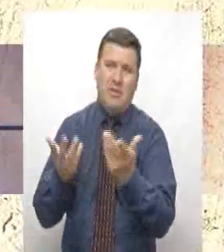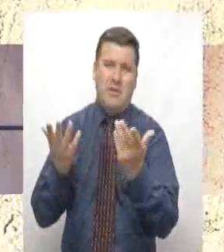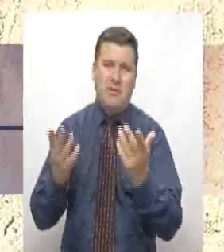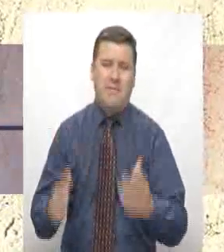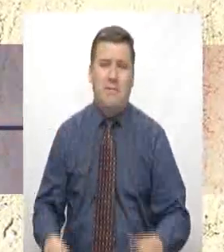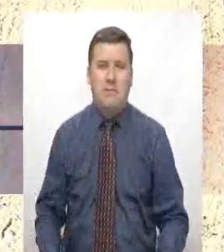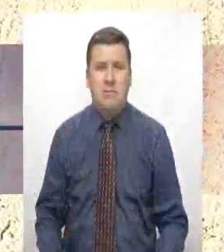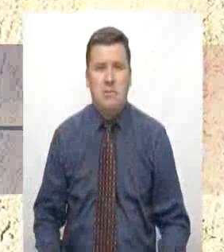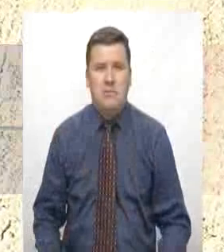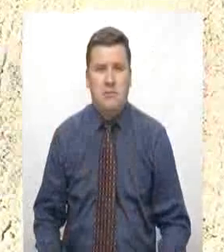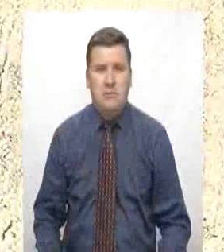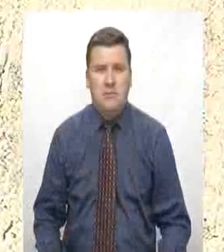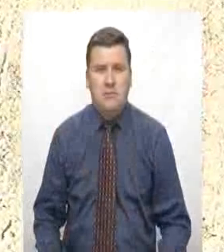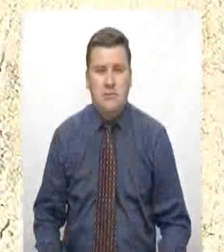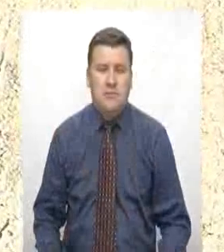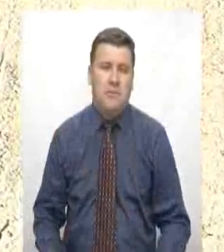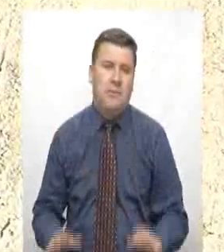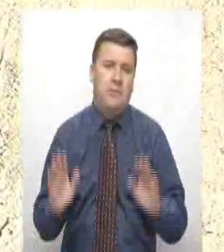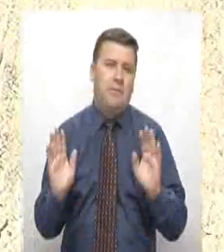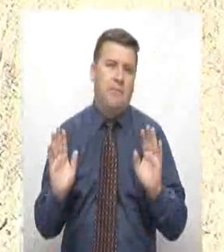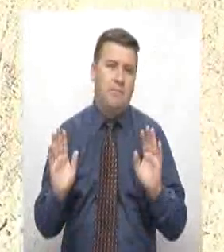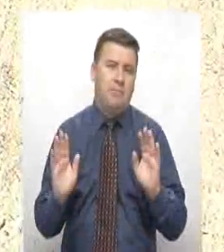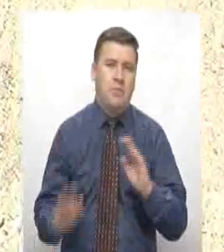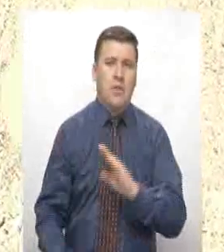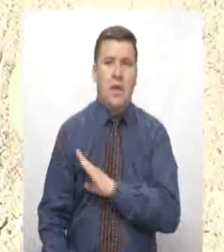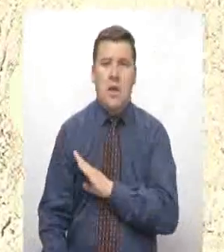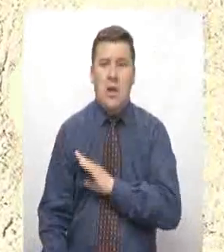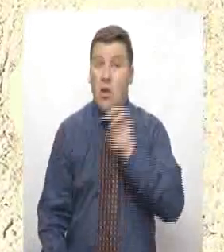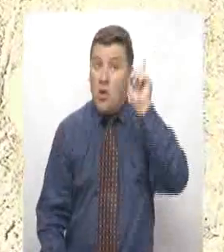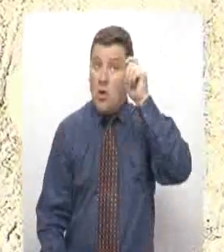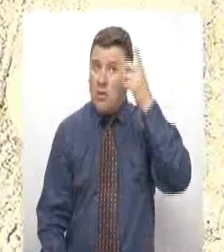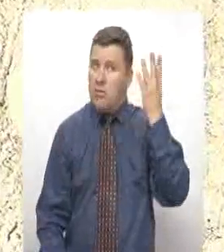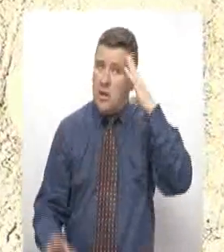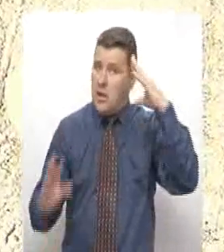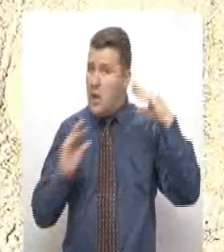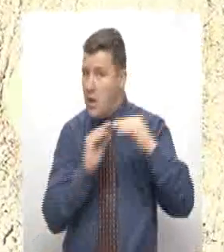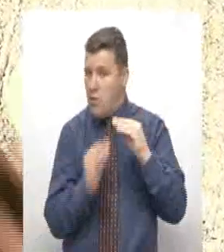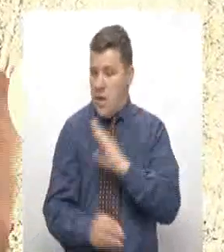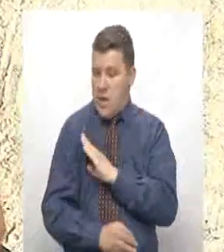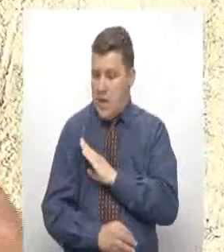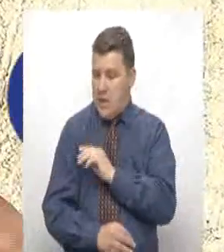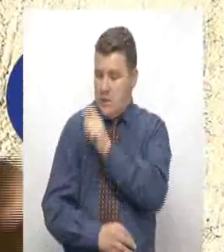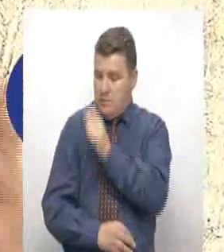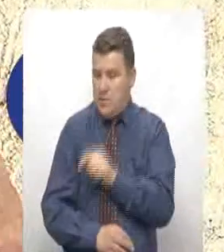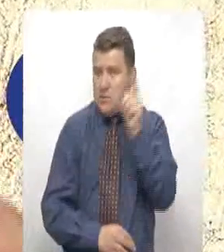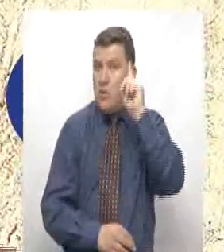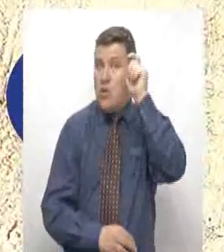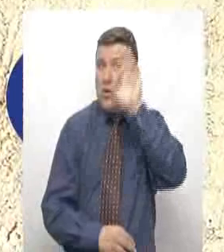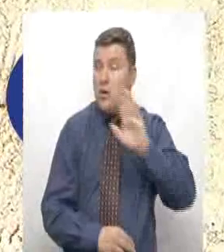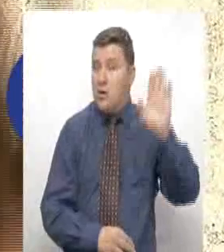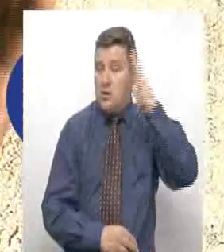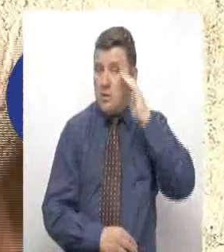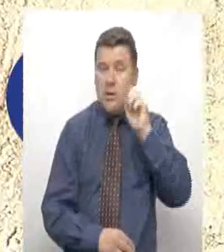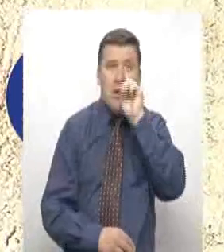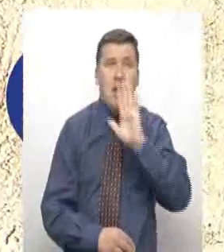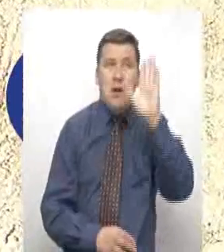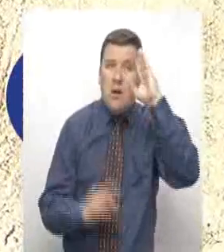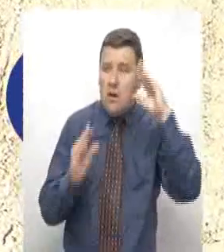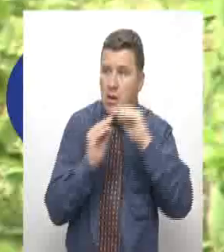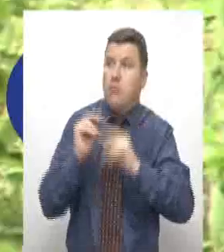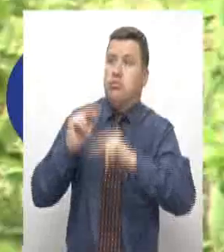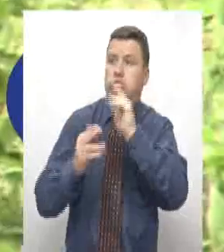pronto posible. O sea que ya era el alcalde, el gobernador, se pusieran en un acuerdo a nivel nacional hacer